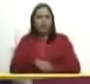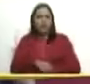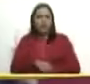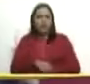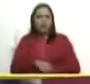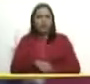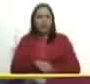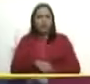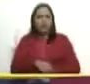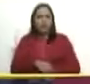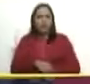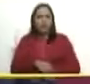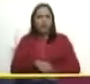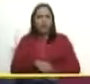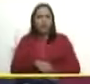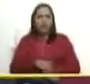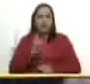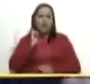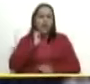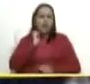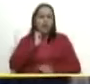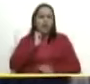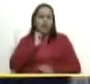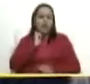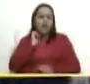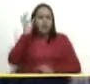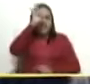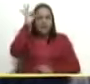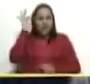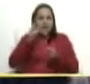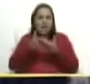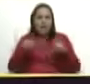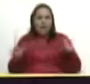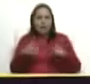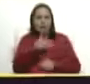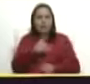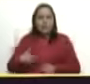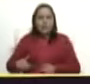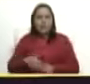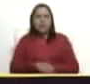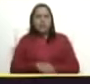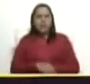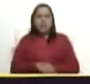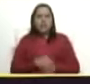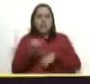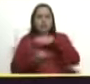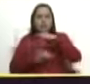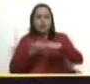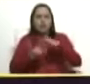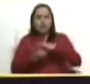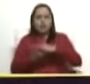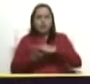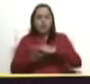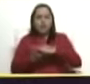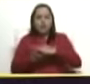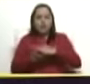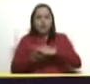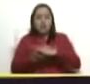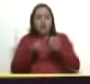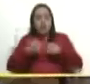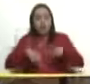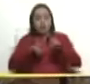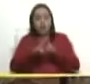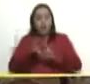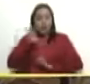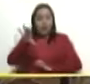Tarek William Sott, fiscal general, presidente del Poder Ciudadano, Poder Moral de la